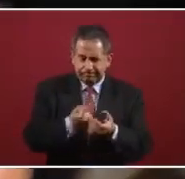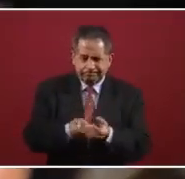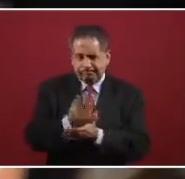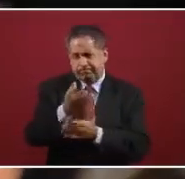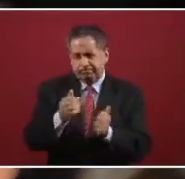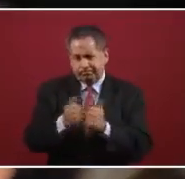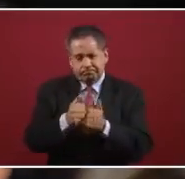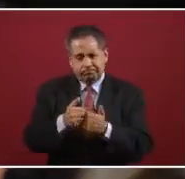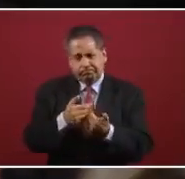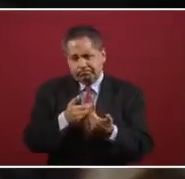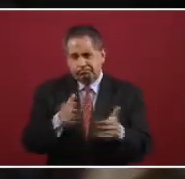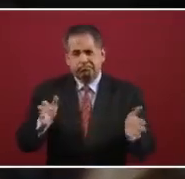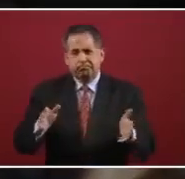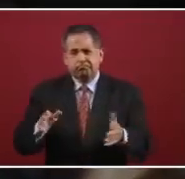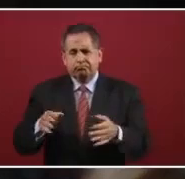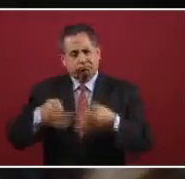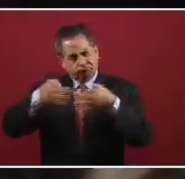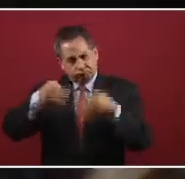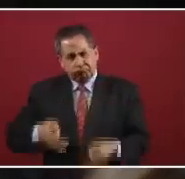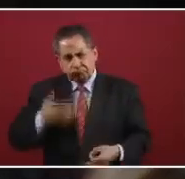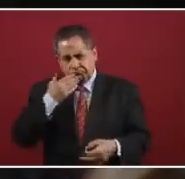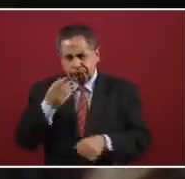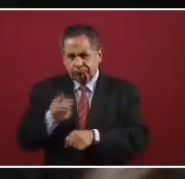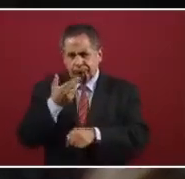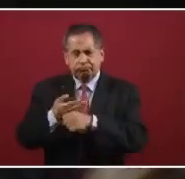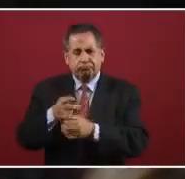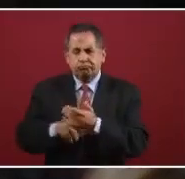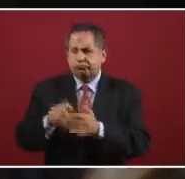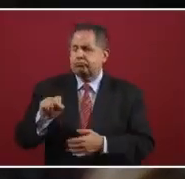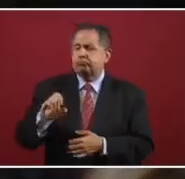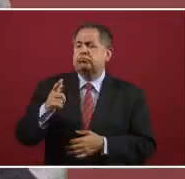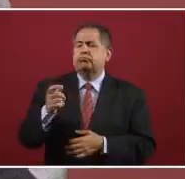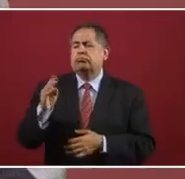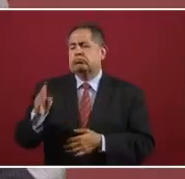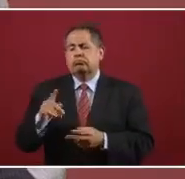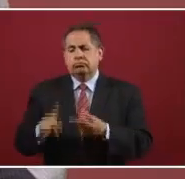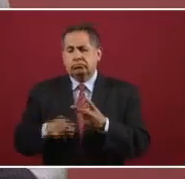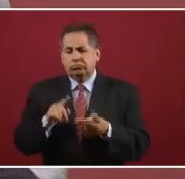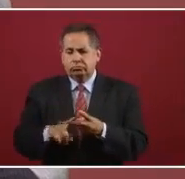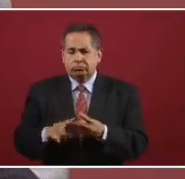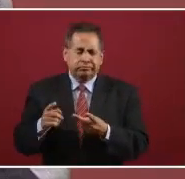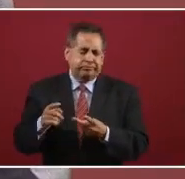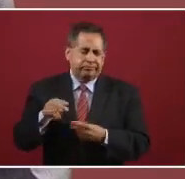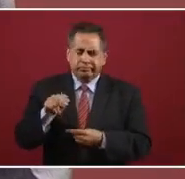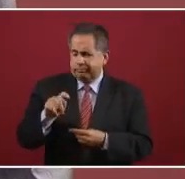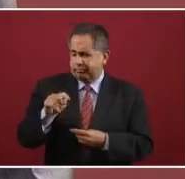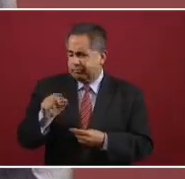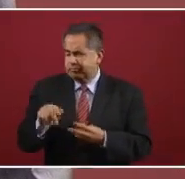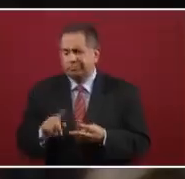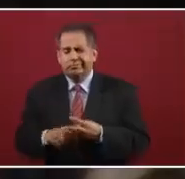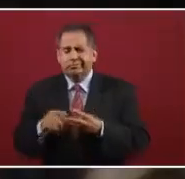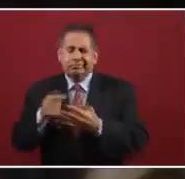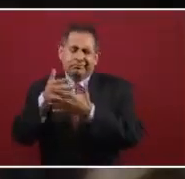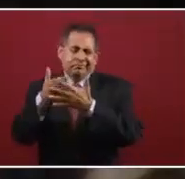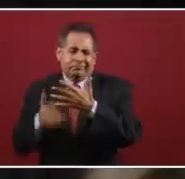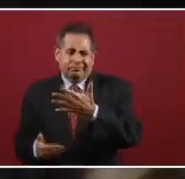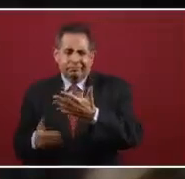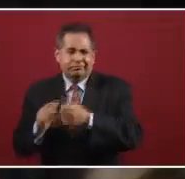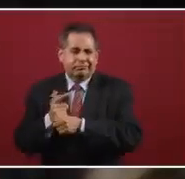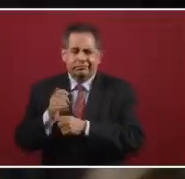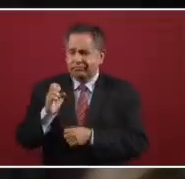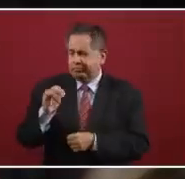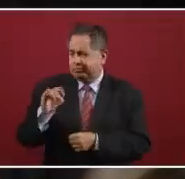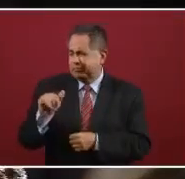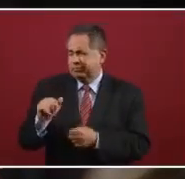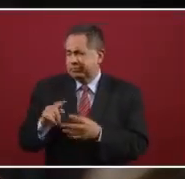con todos los trabajos y buenos oficios de la Secretaría de Gobernación, de Nestora, de Neftalí, del licenciado